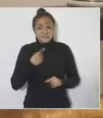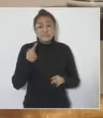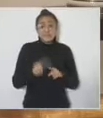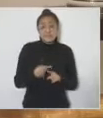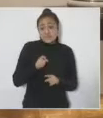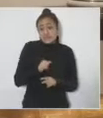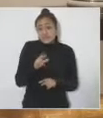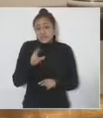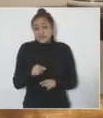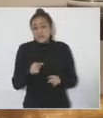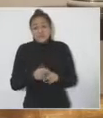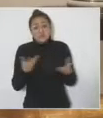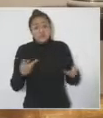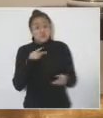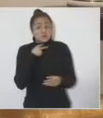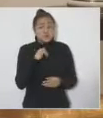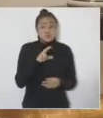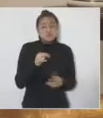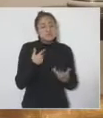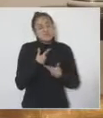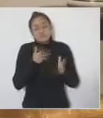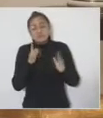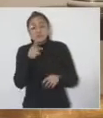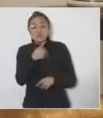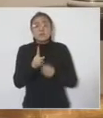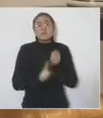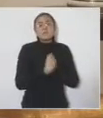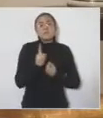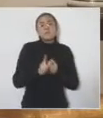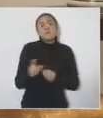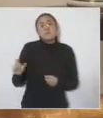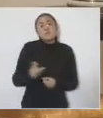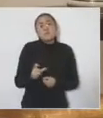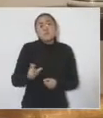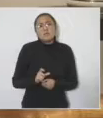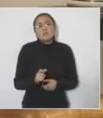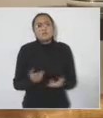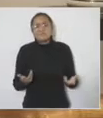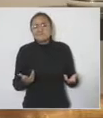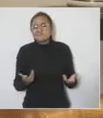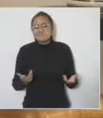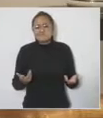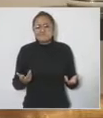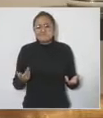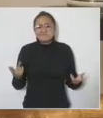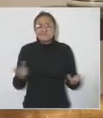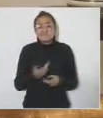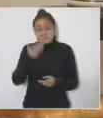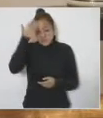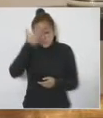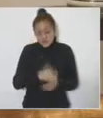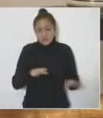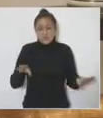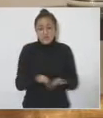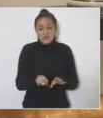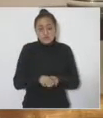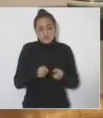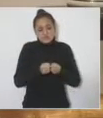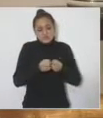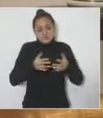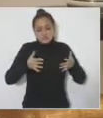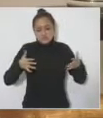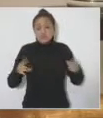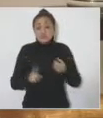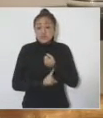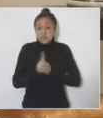yo quien Determine si es su voz no es su voz pero todo eso ocurre cuando un hecho público se da a conocer se desencadena